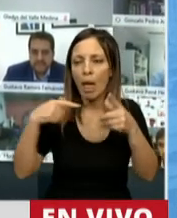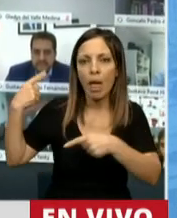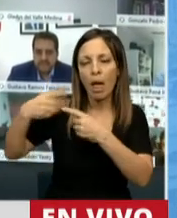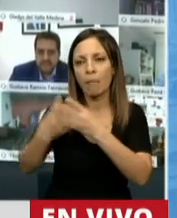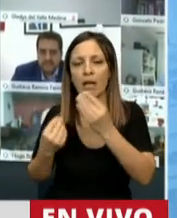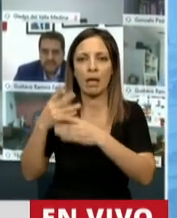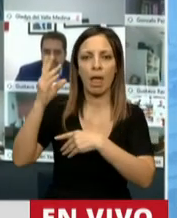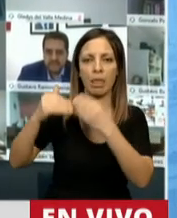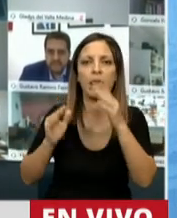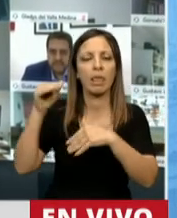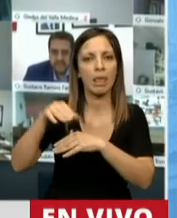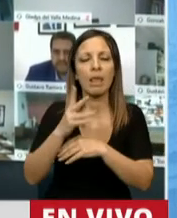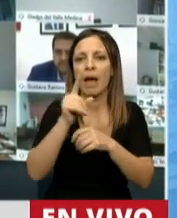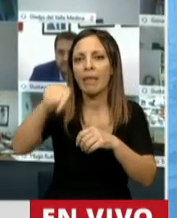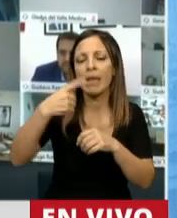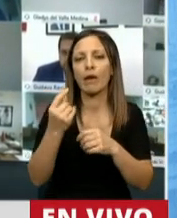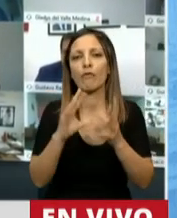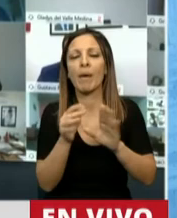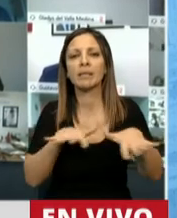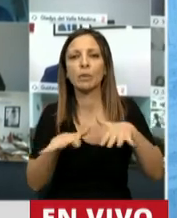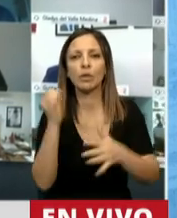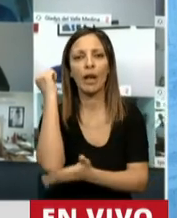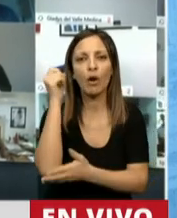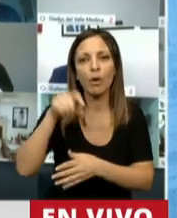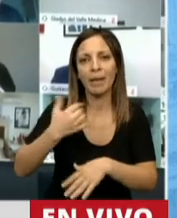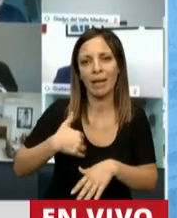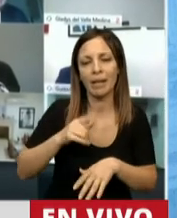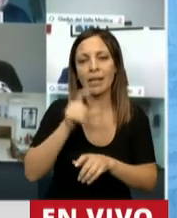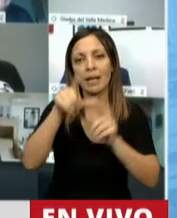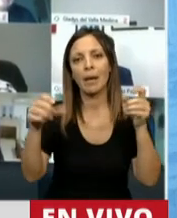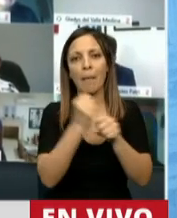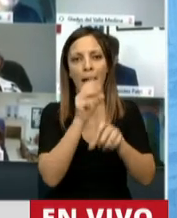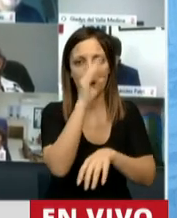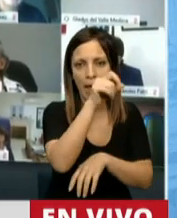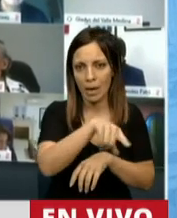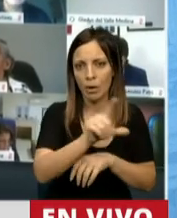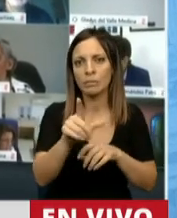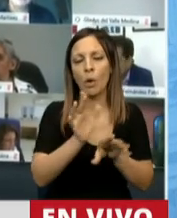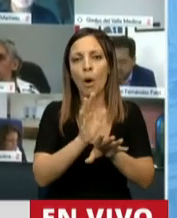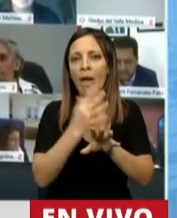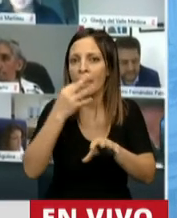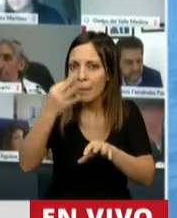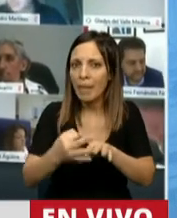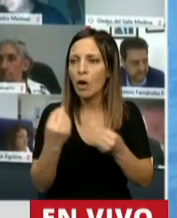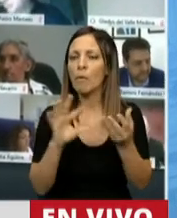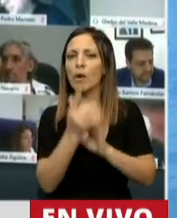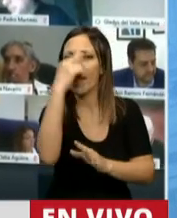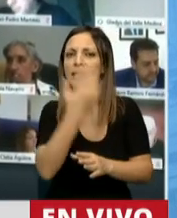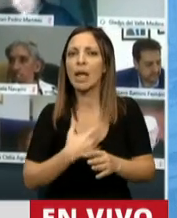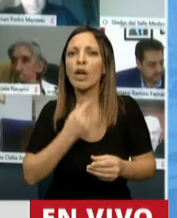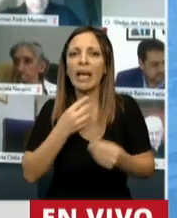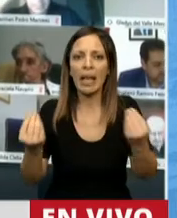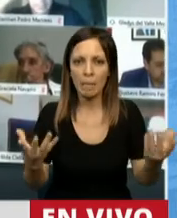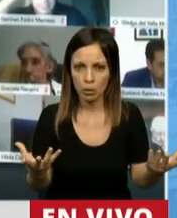un 40% de la economía en la informalidad y de argentinos que trabajan en la informalidad. ¿Qué Estado queremos